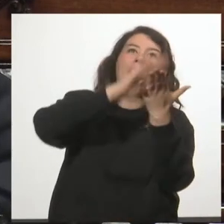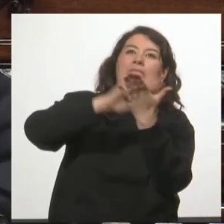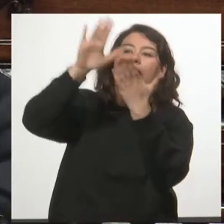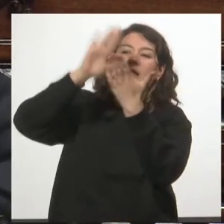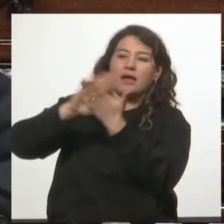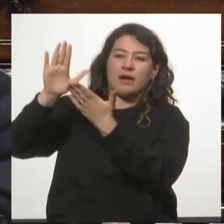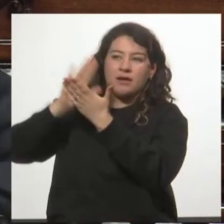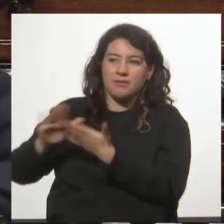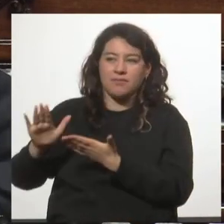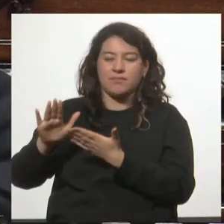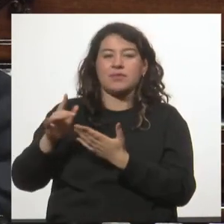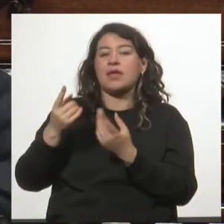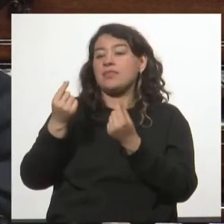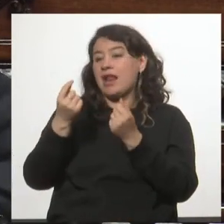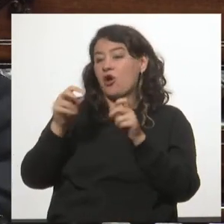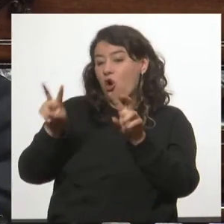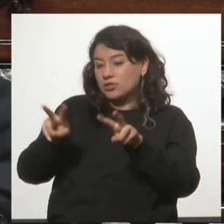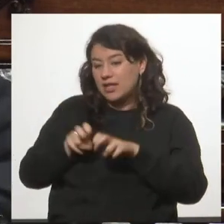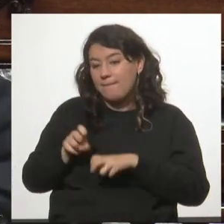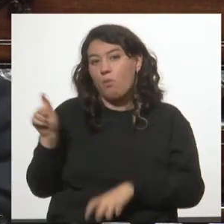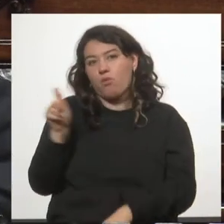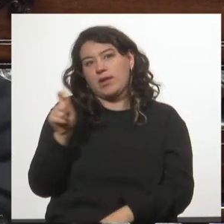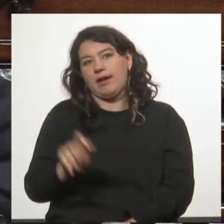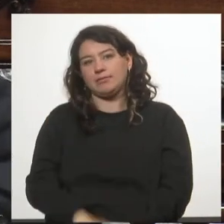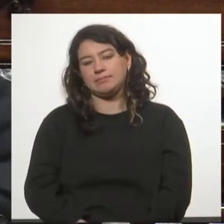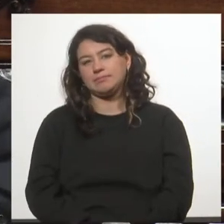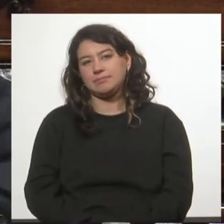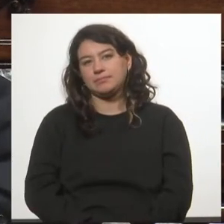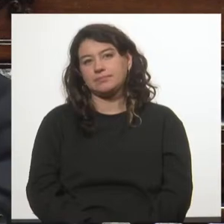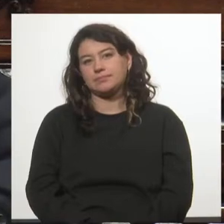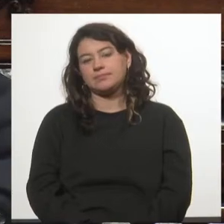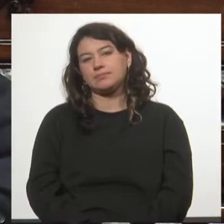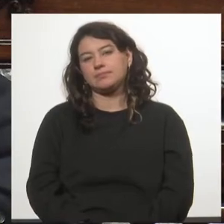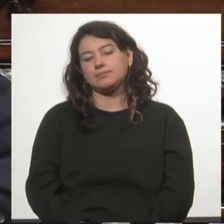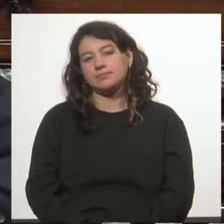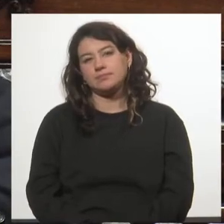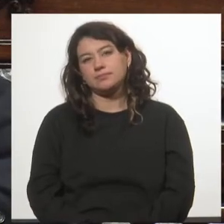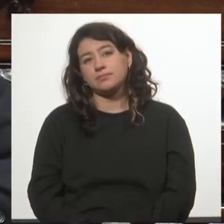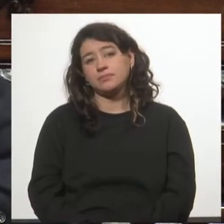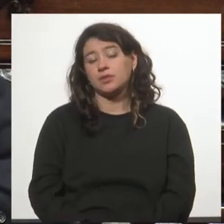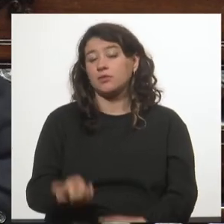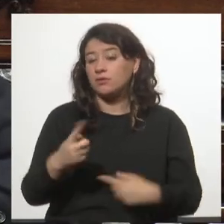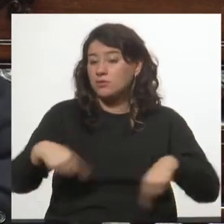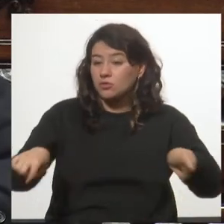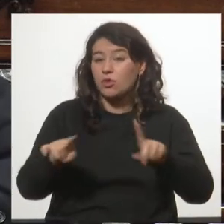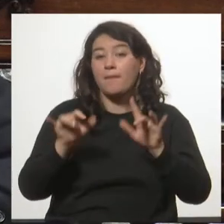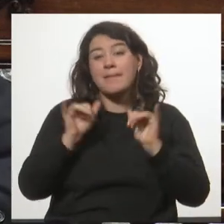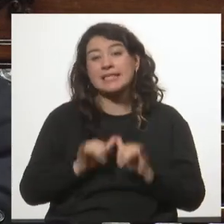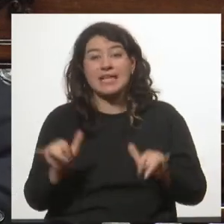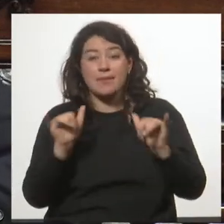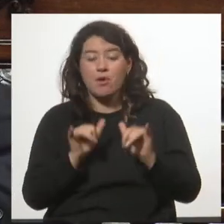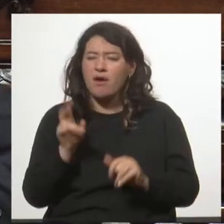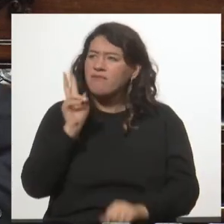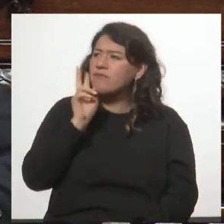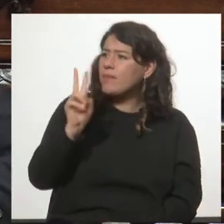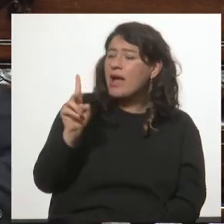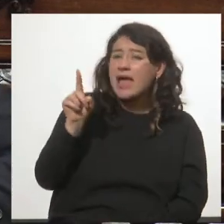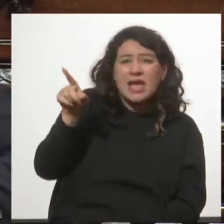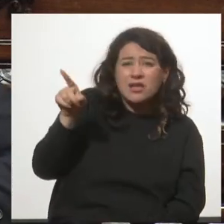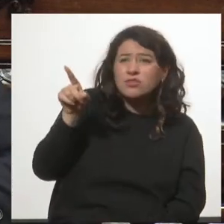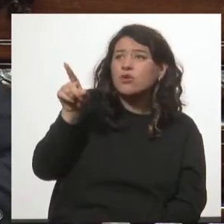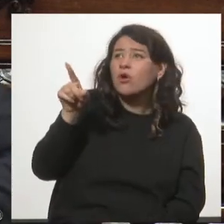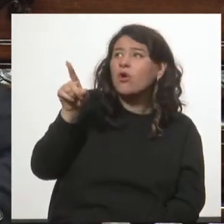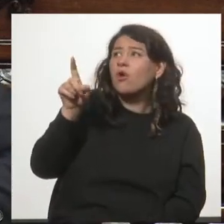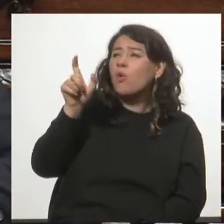de los recursos públicos cuando pasemos por ahí tenemos que mirar y decir esto es